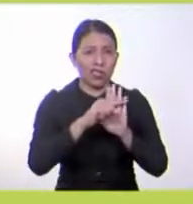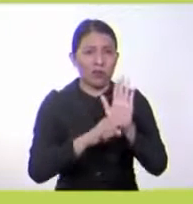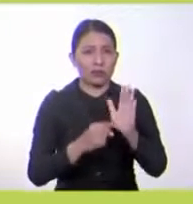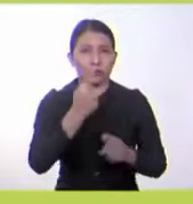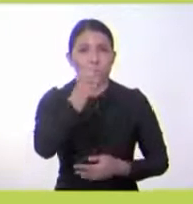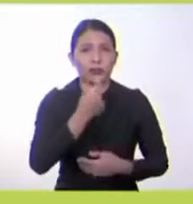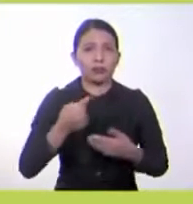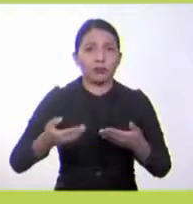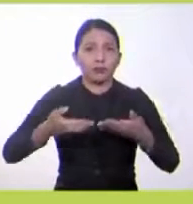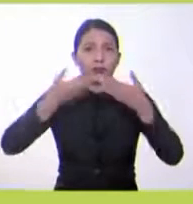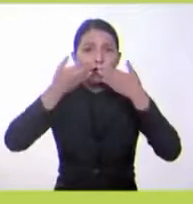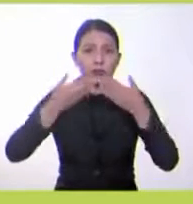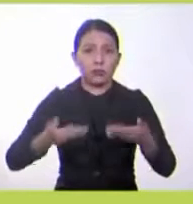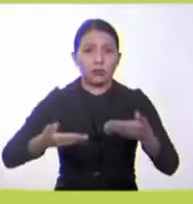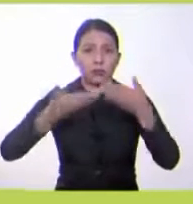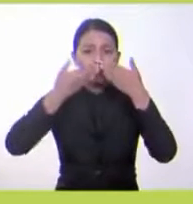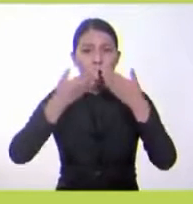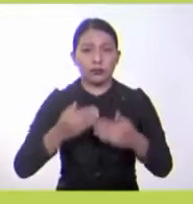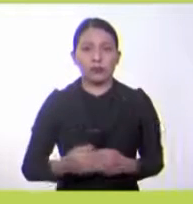humanos?